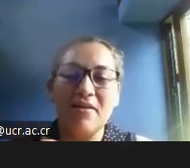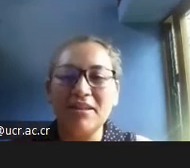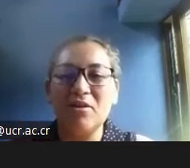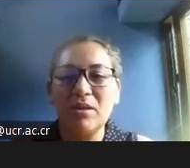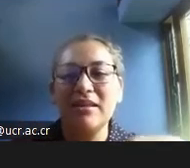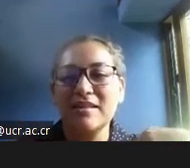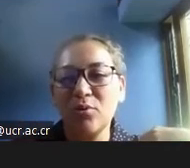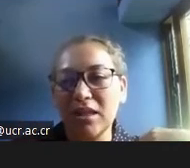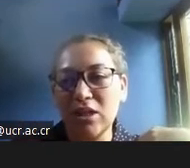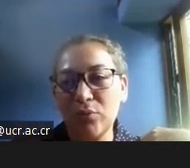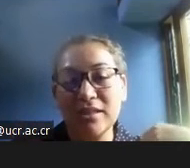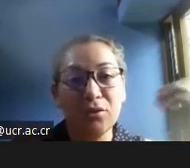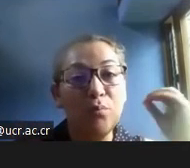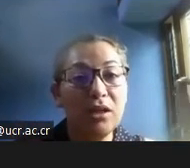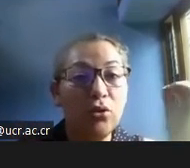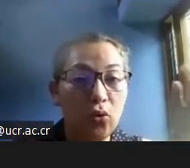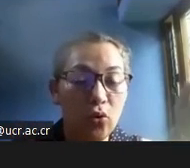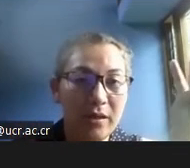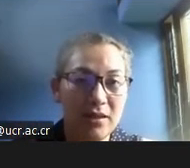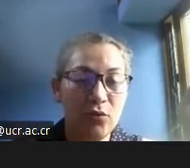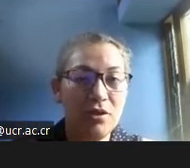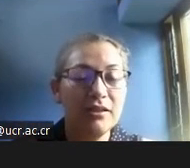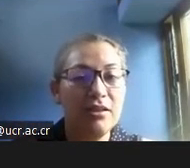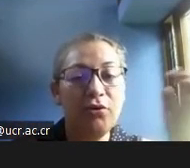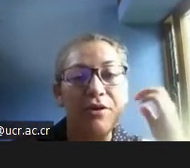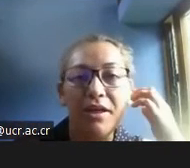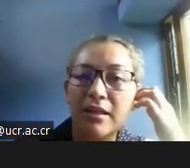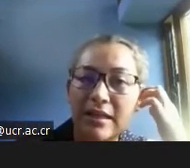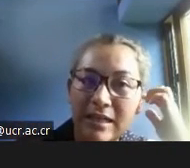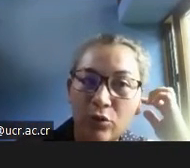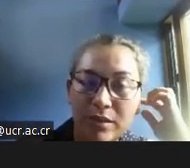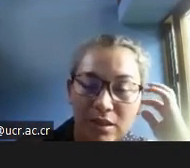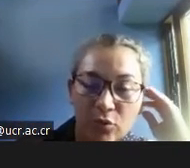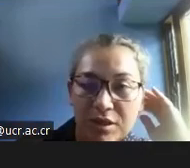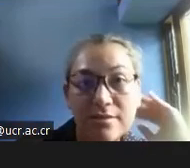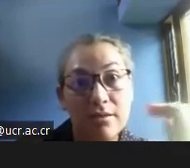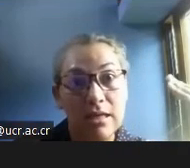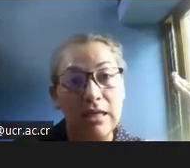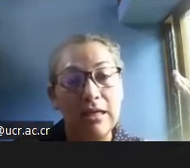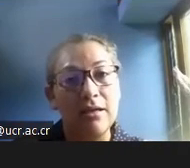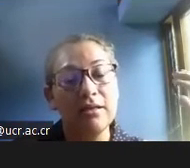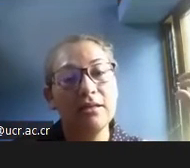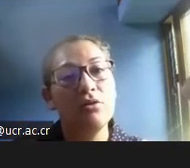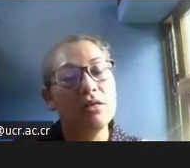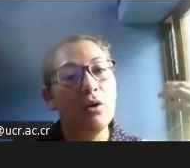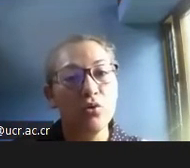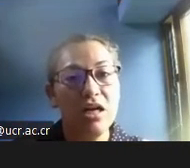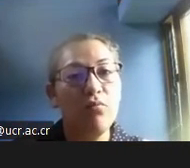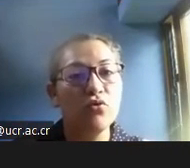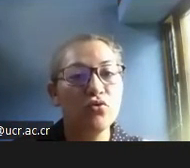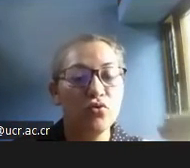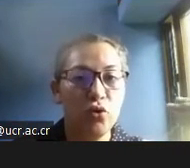Sí, efectivamente es educativo porque está cumpliendo con un objetivo didáctico, ¿verdad? Que el objetivo es